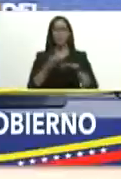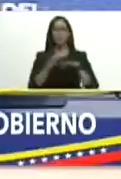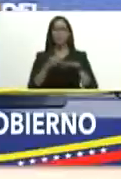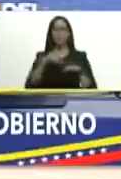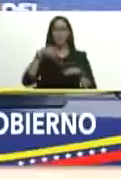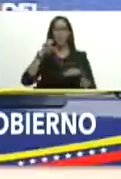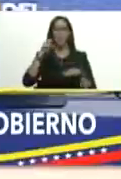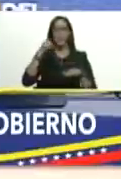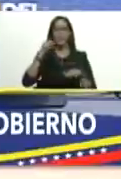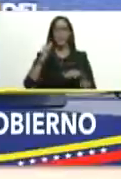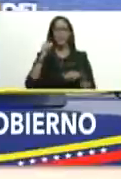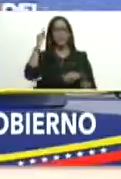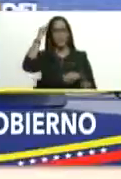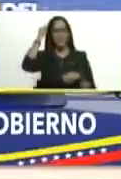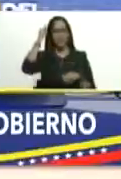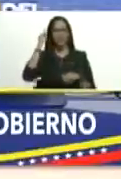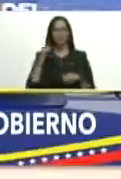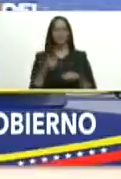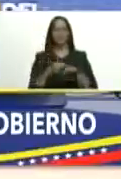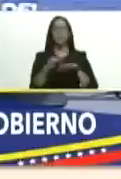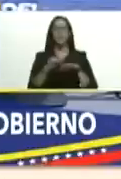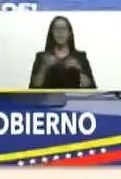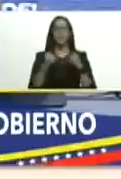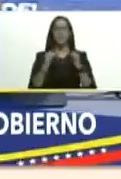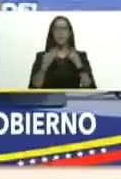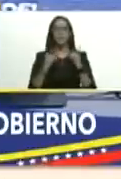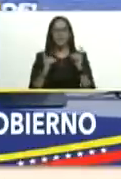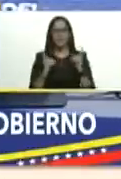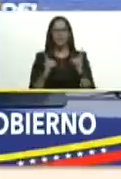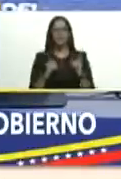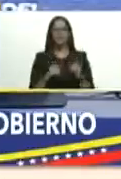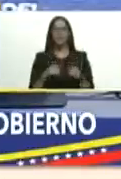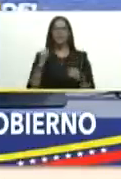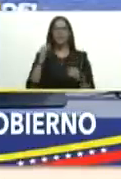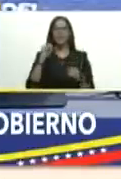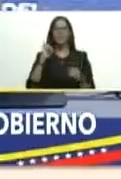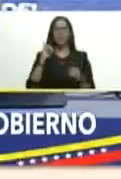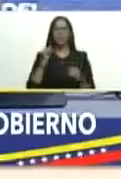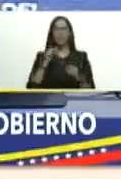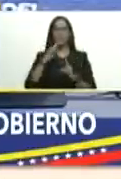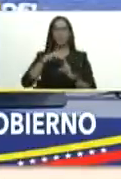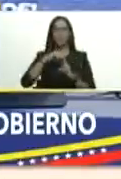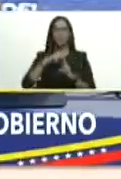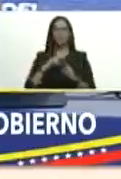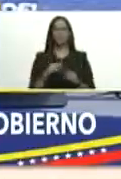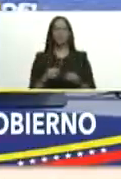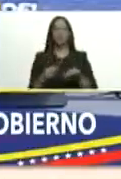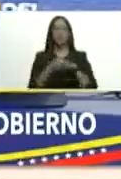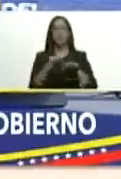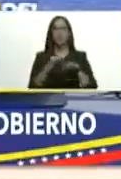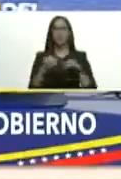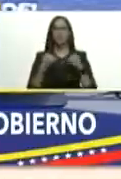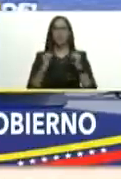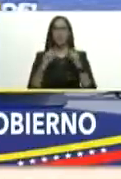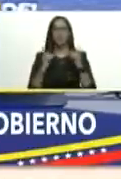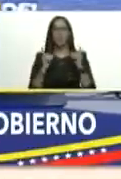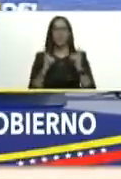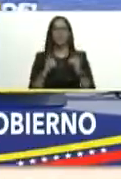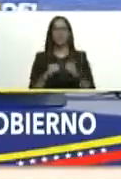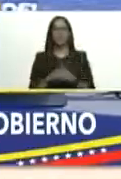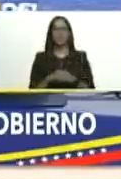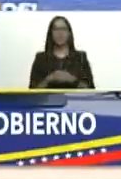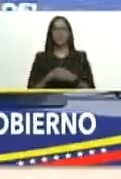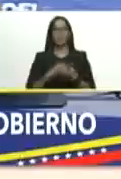Yaracuy. Municipio Independencia y Ayacucho, del Táchira. Municipio Independencia, La